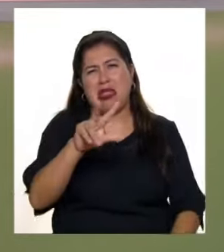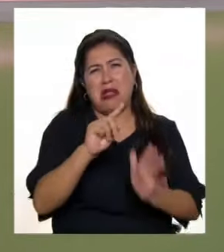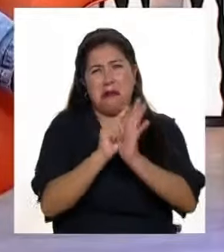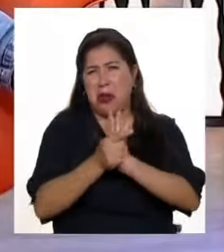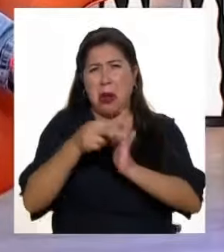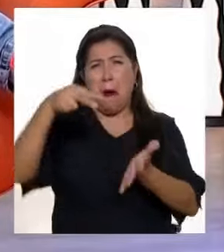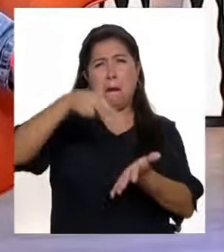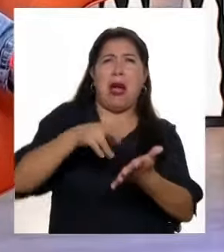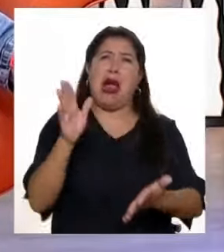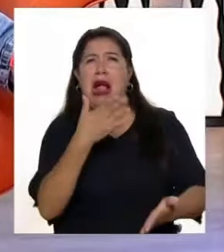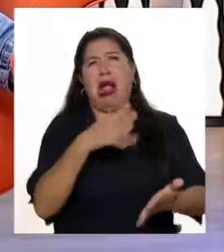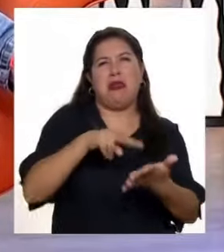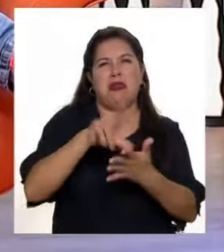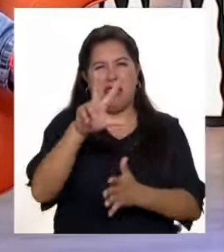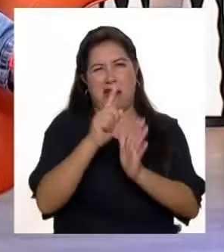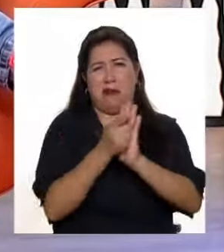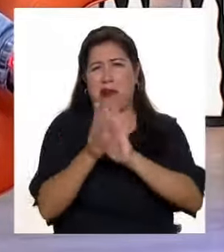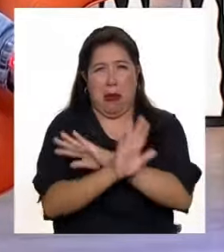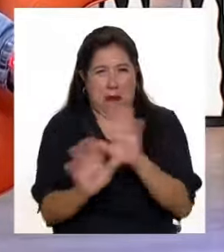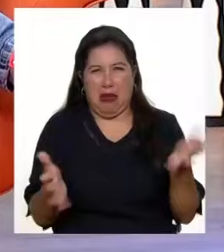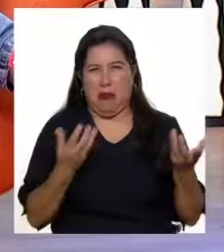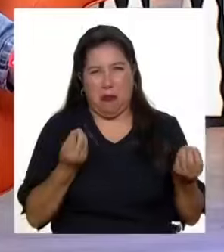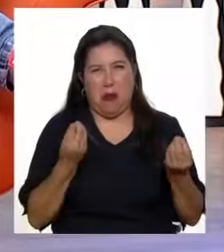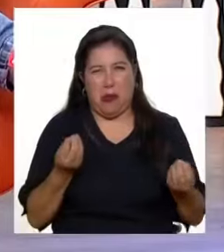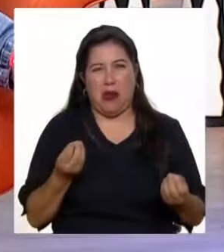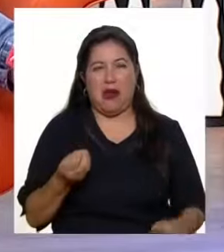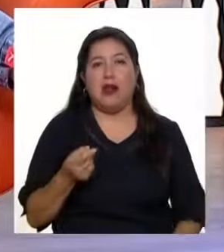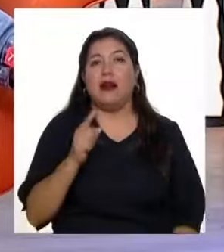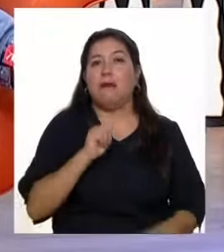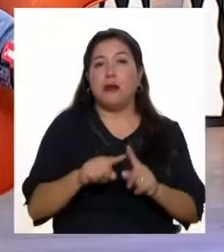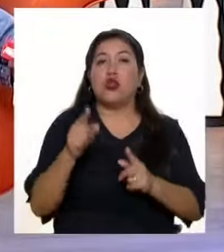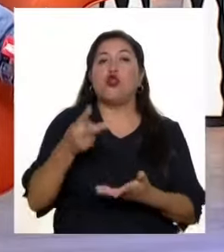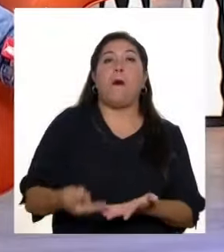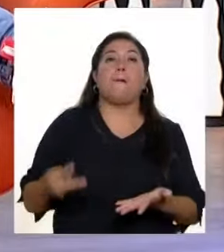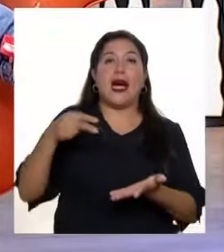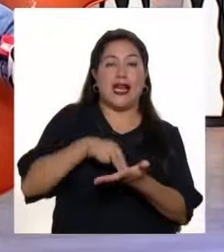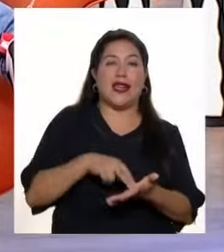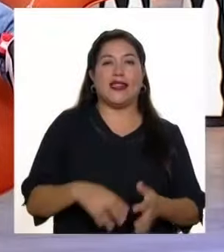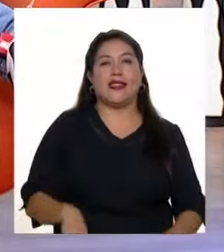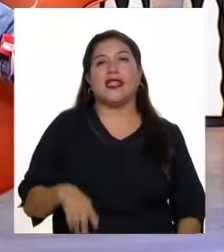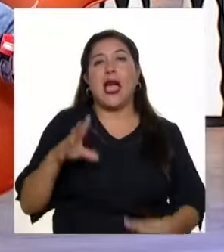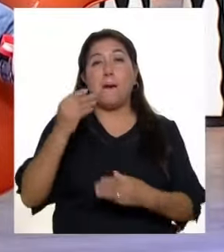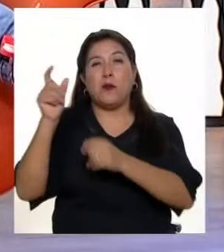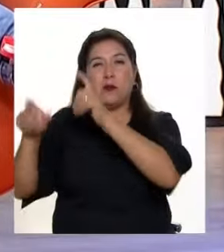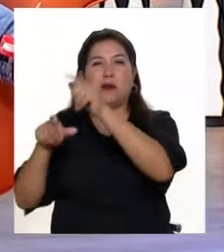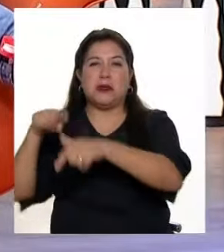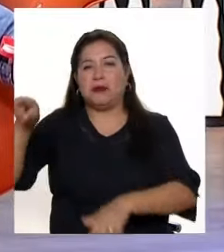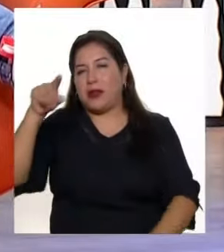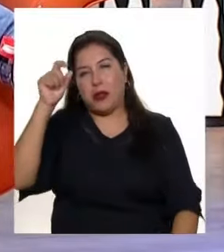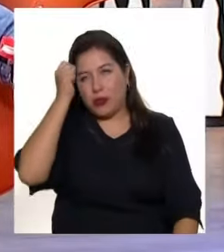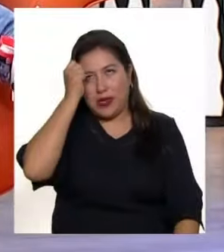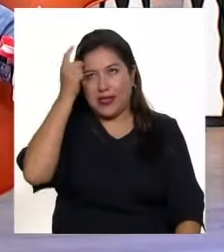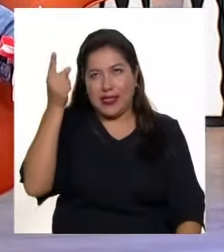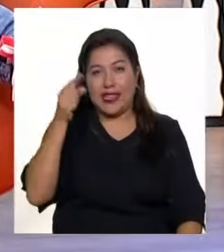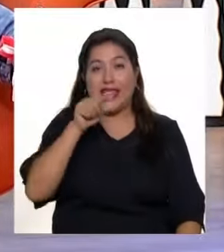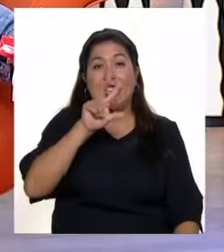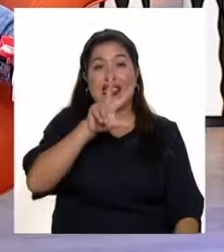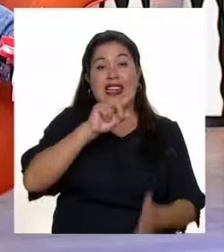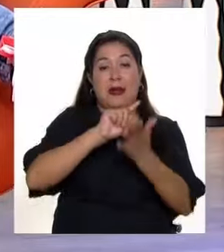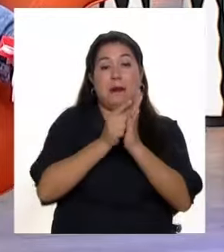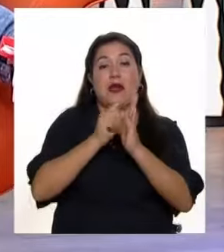¿no? Son 3 minutos. Que tienes que estar arriba. Sí. Lo que no sabe mucha gente es que detrás de esos 3 minutos